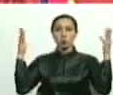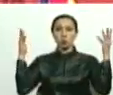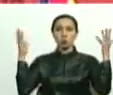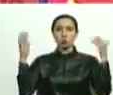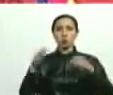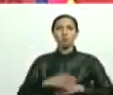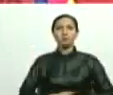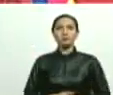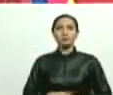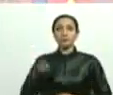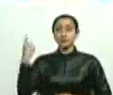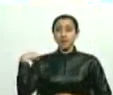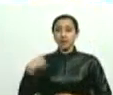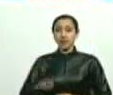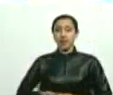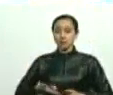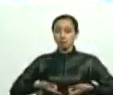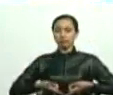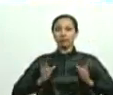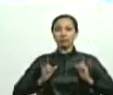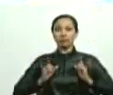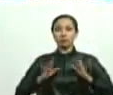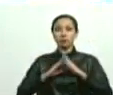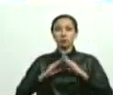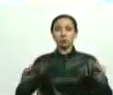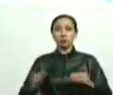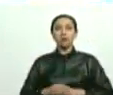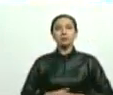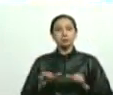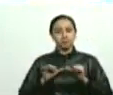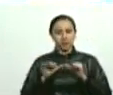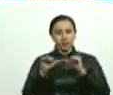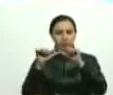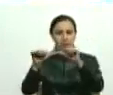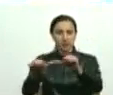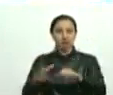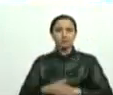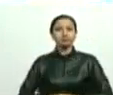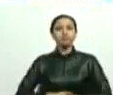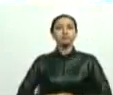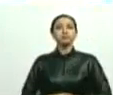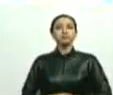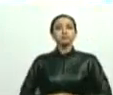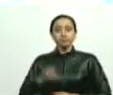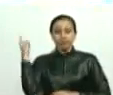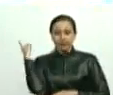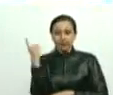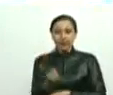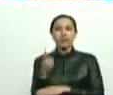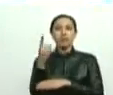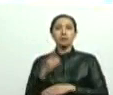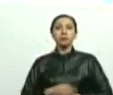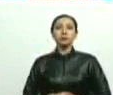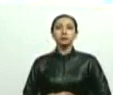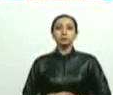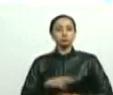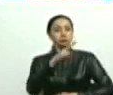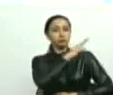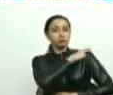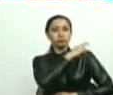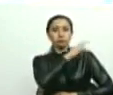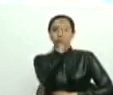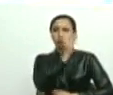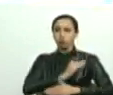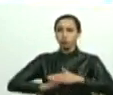Tiene toda la autoridad para seguir dirigiendo como ente rector máximo